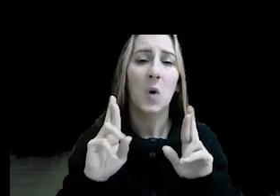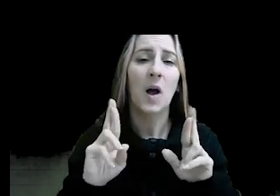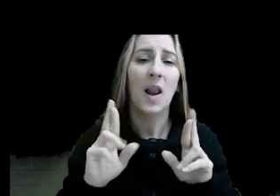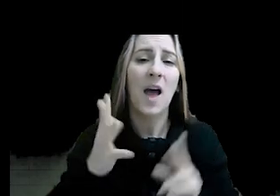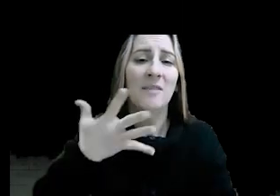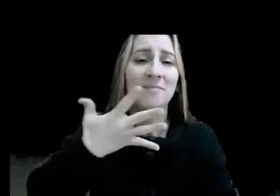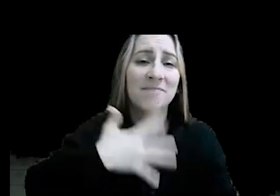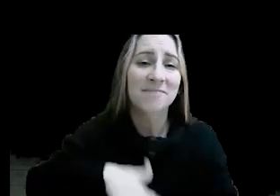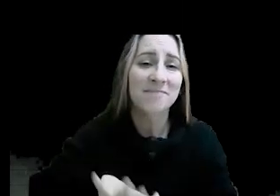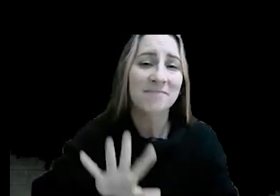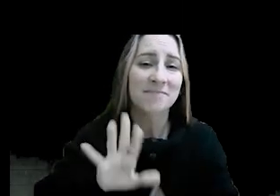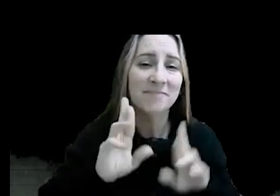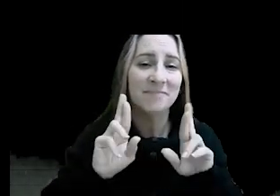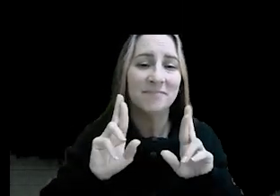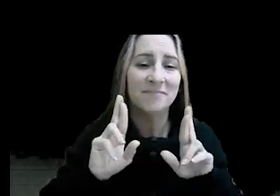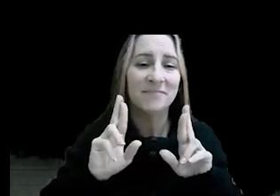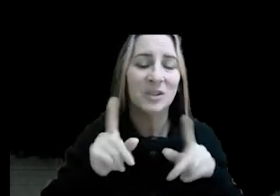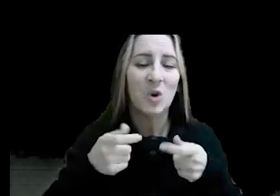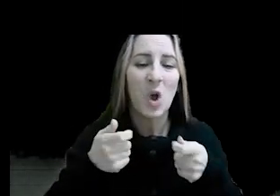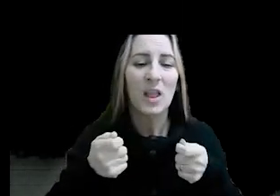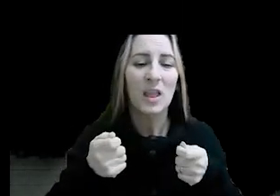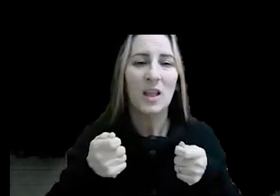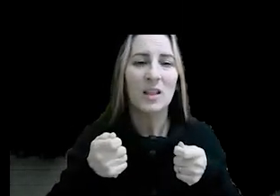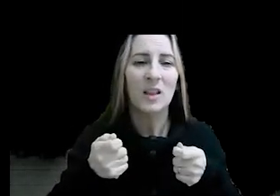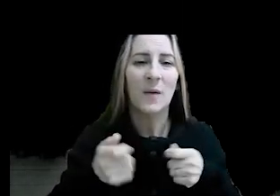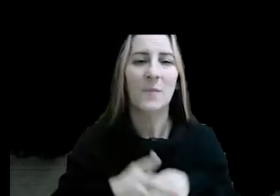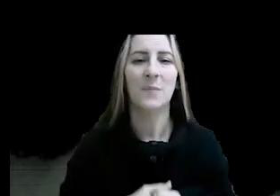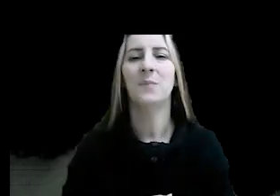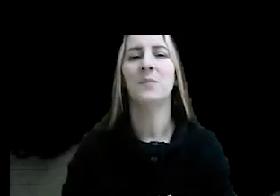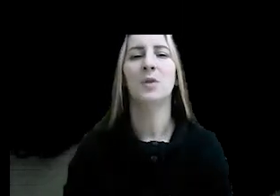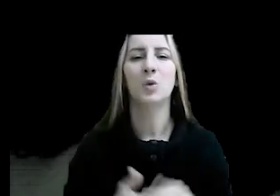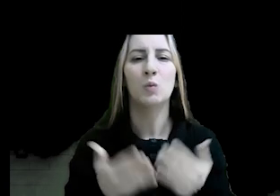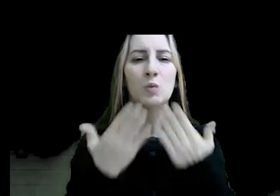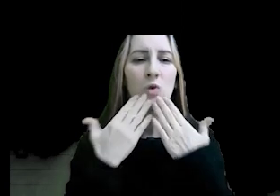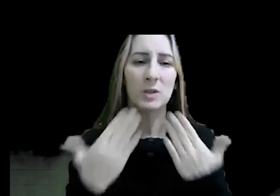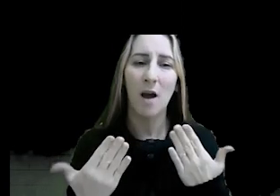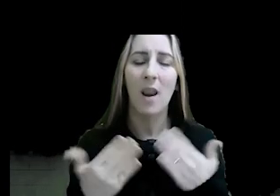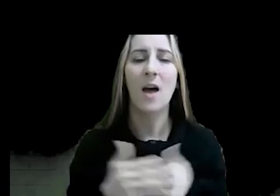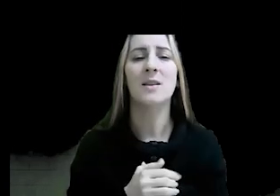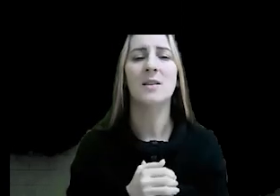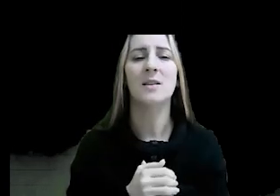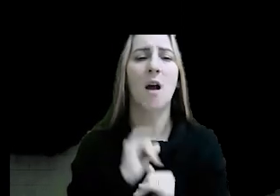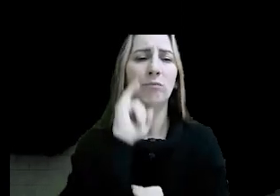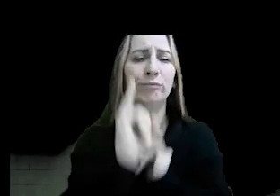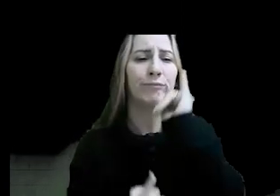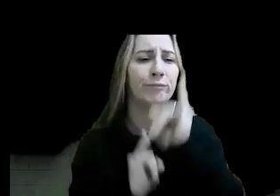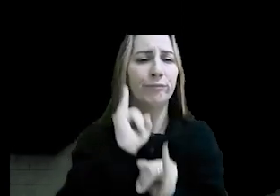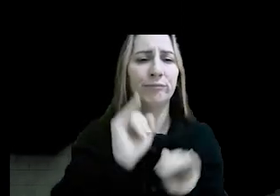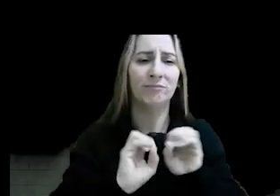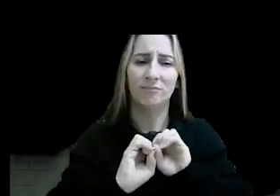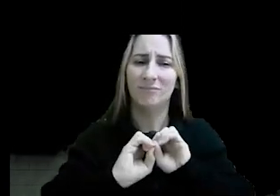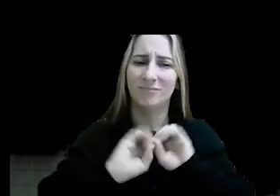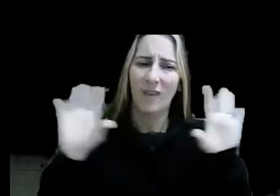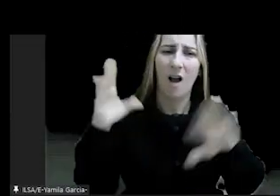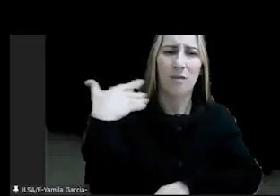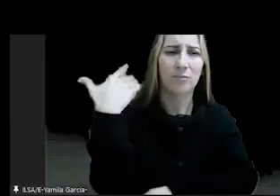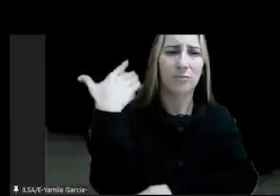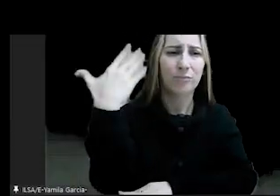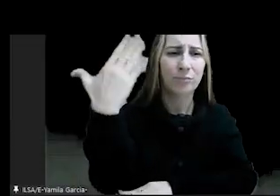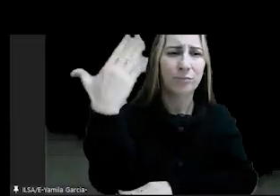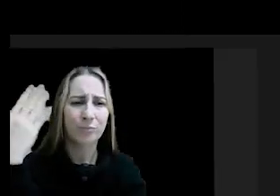entendido. Esperen que estoy tratando de Sí, ver Silvina, cómo. muchísimas gracias. La verdad que es súper claro tu exposición y un tema